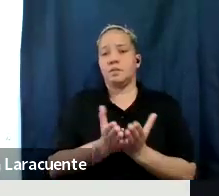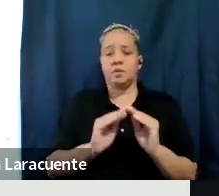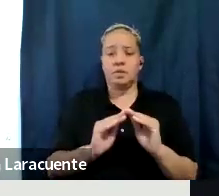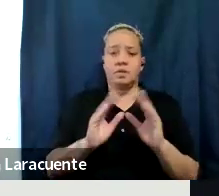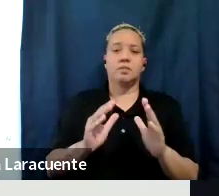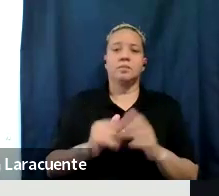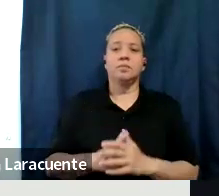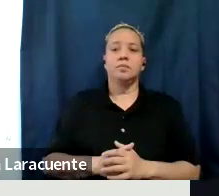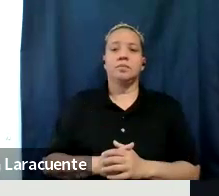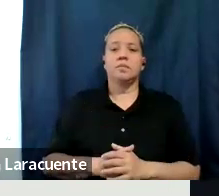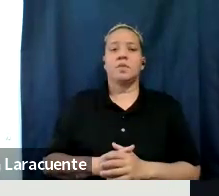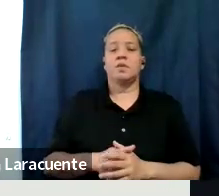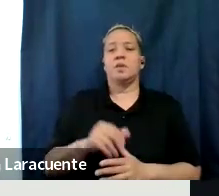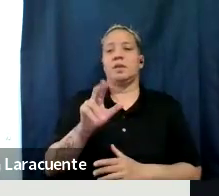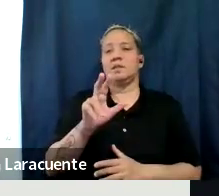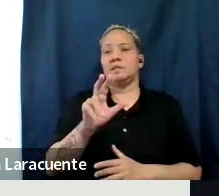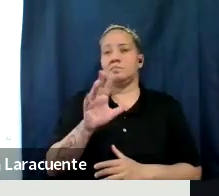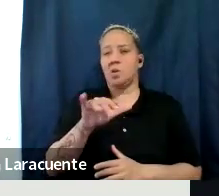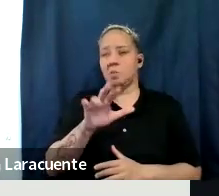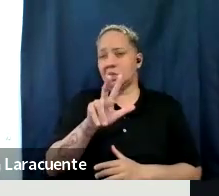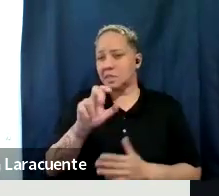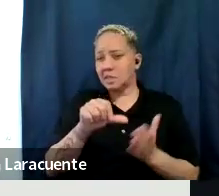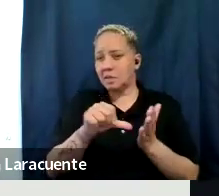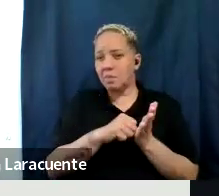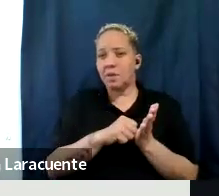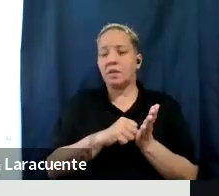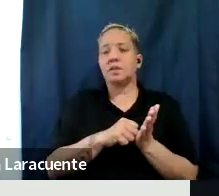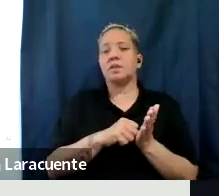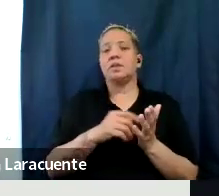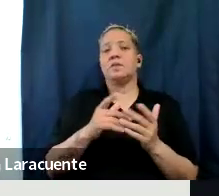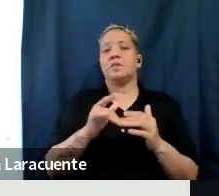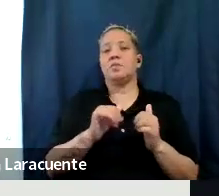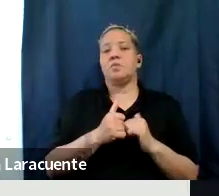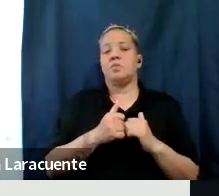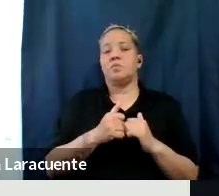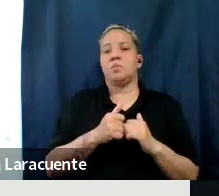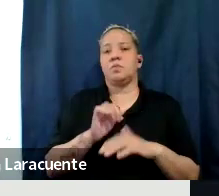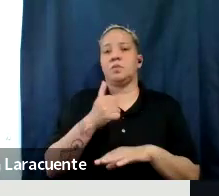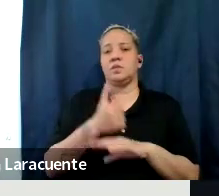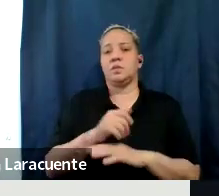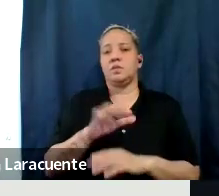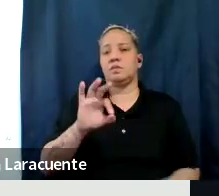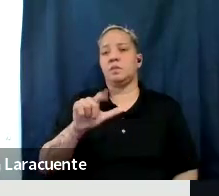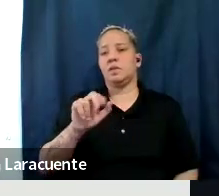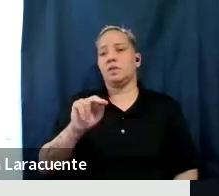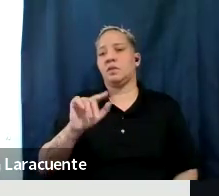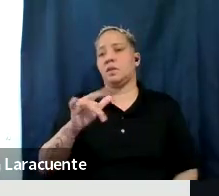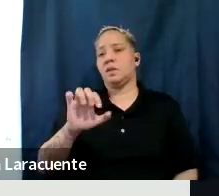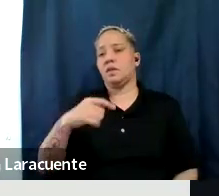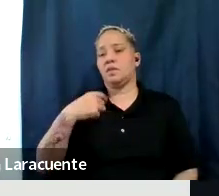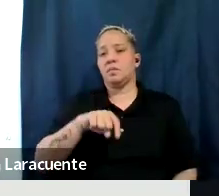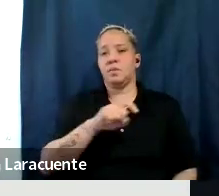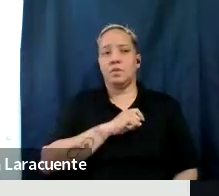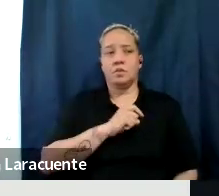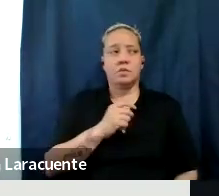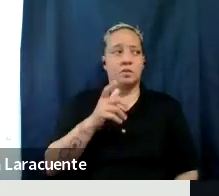libro que tendrá como unas 300 páginas, aclara cómo es la implantación de la Falange Española. Para quien no